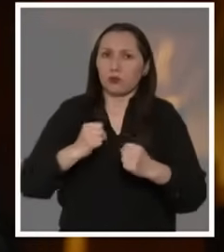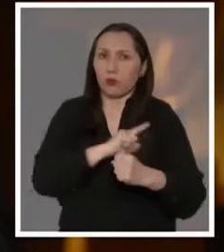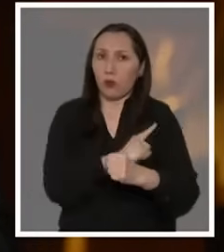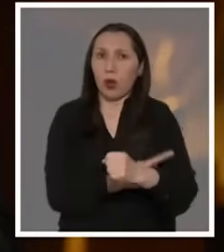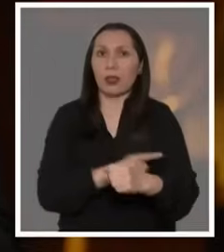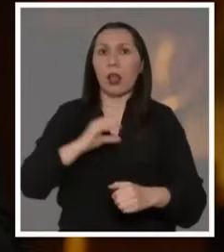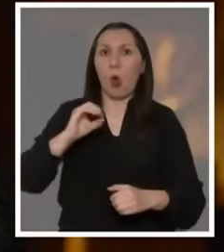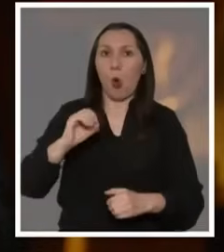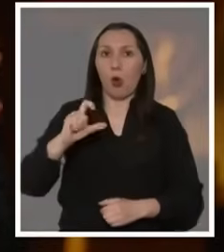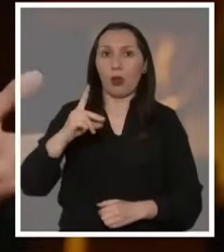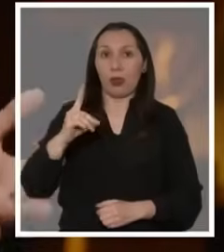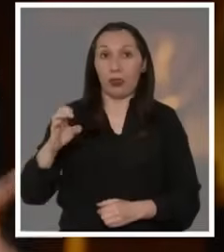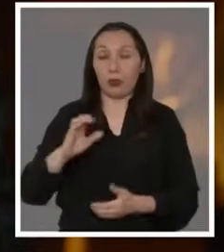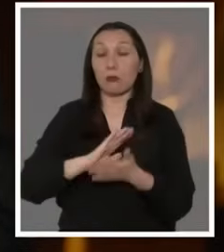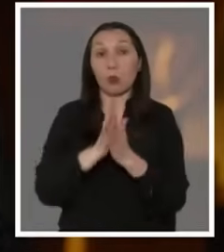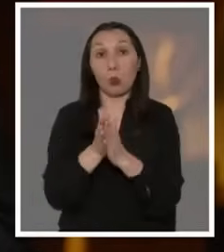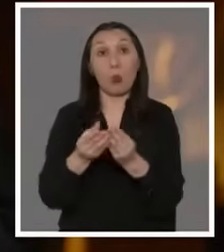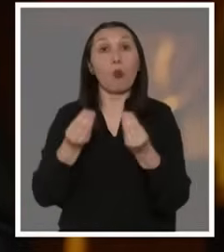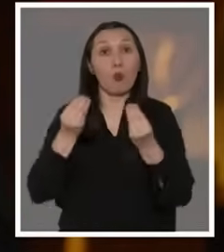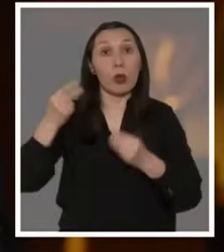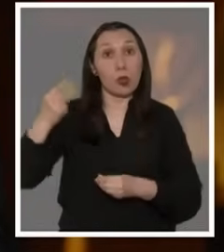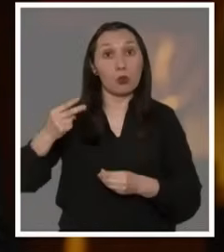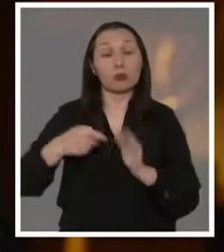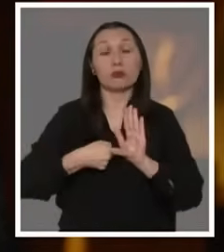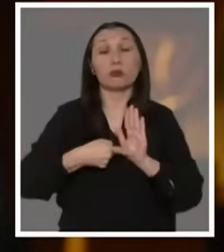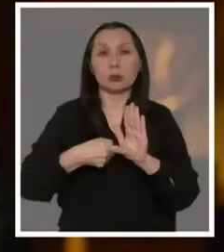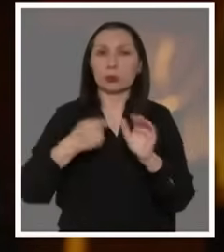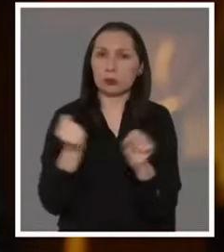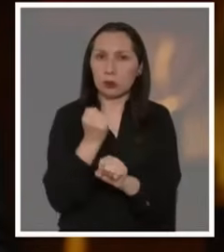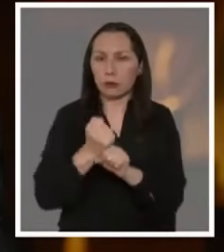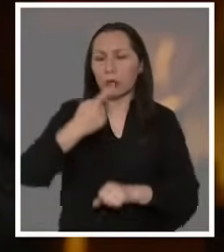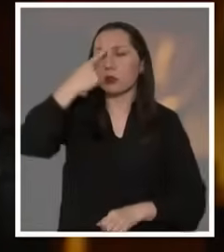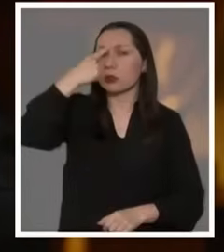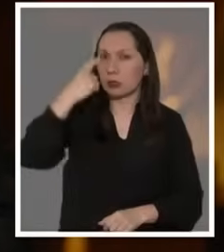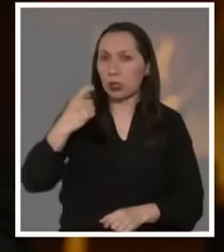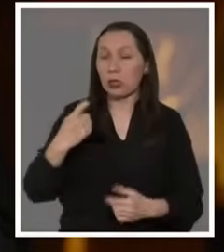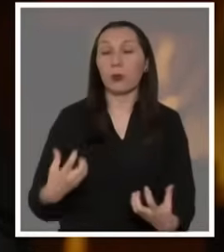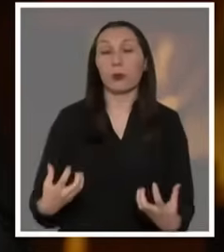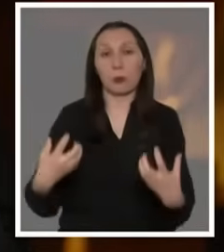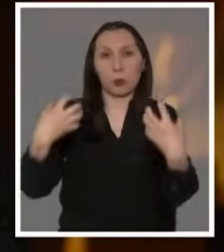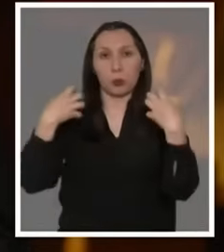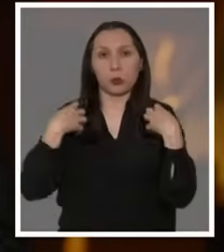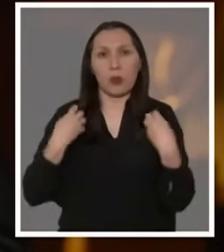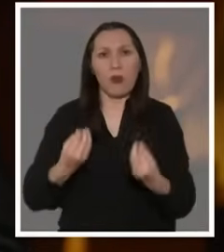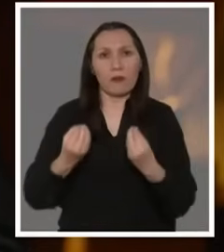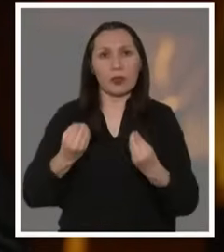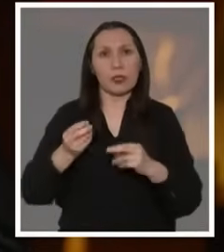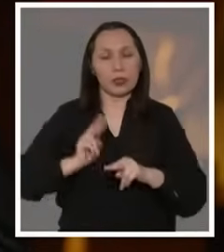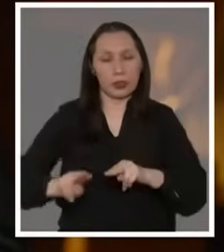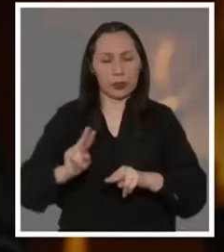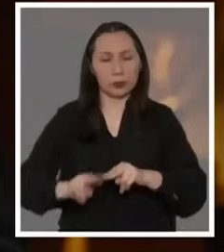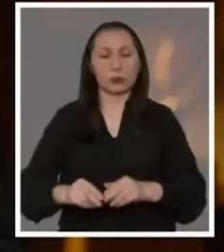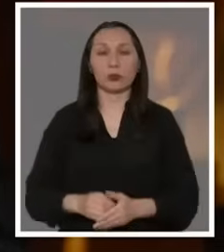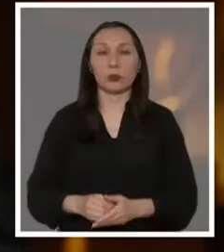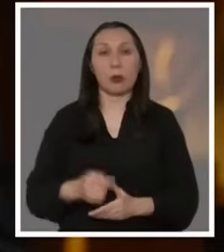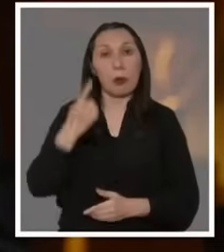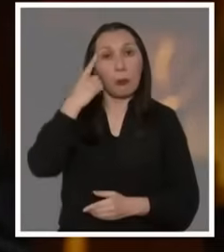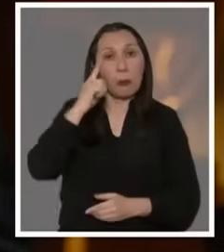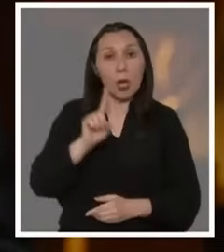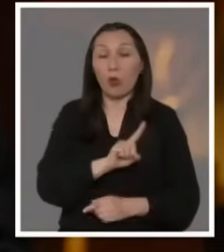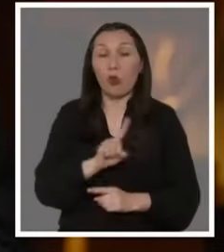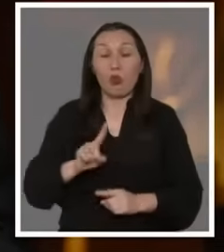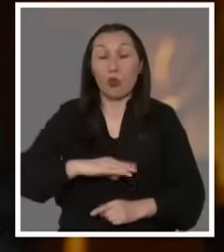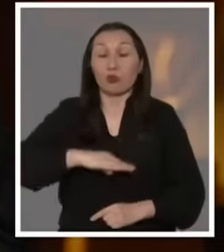OCDE. Todas estas son buenas noticias que reflejan un trabajo serio, responsable y bien hecho. Pero no